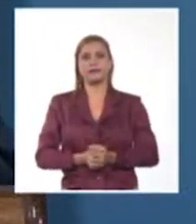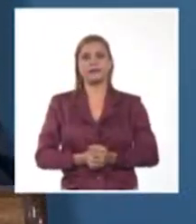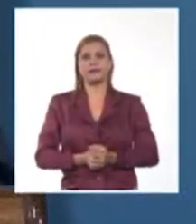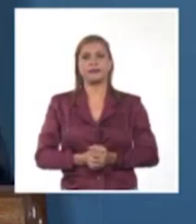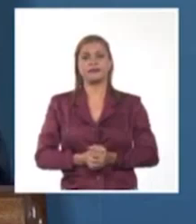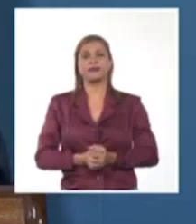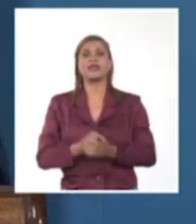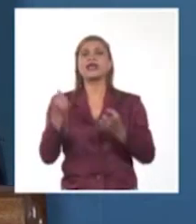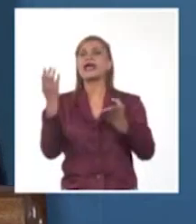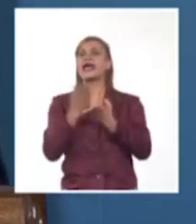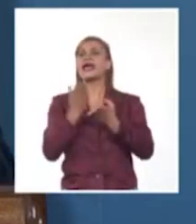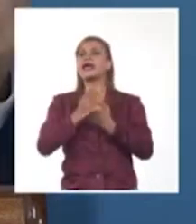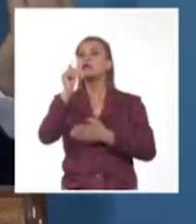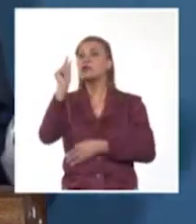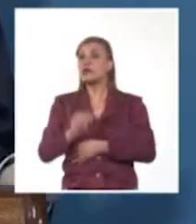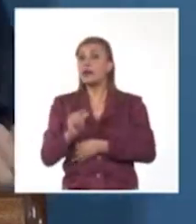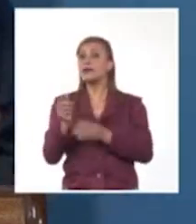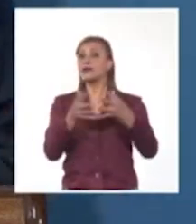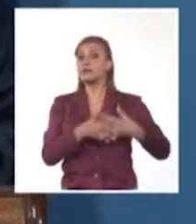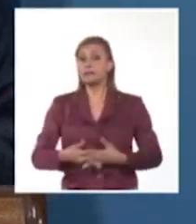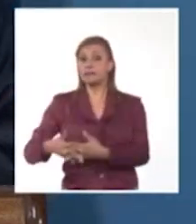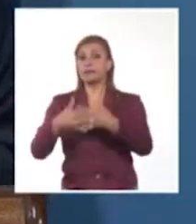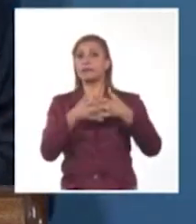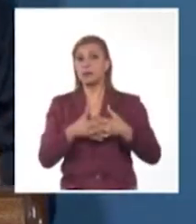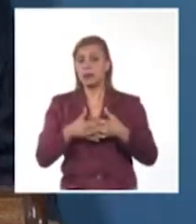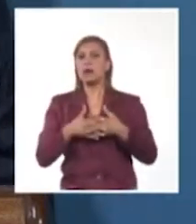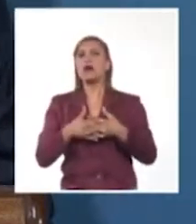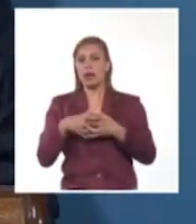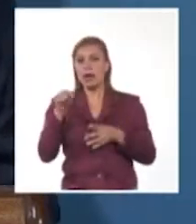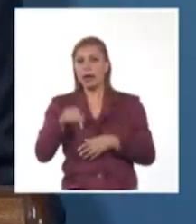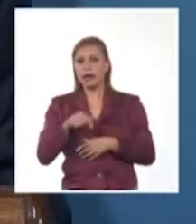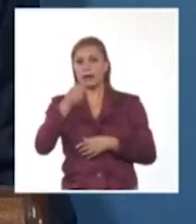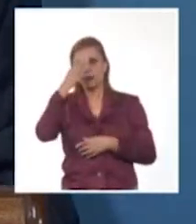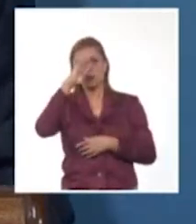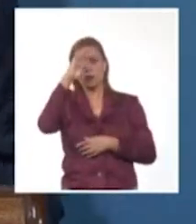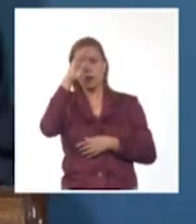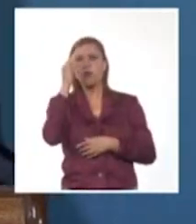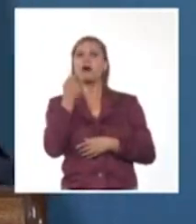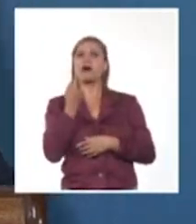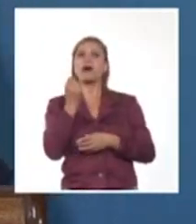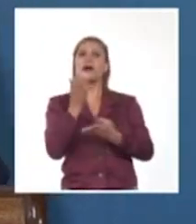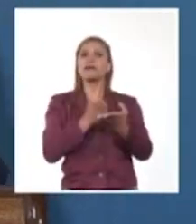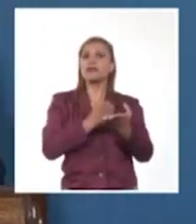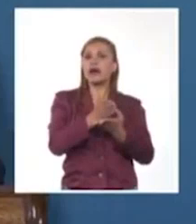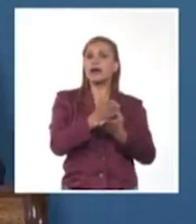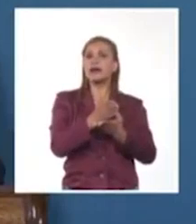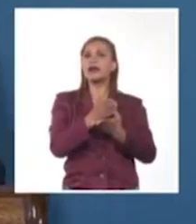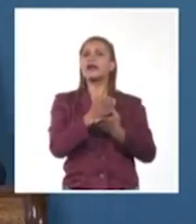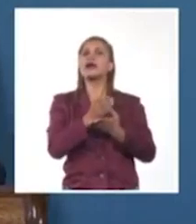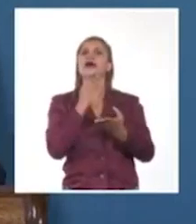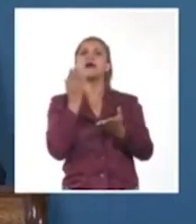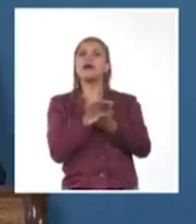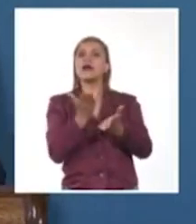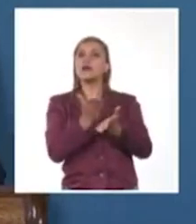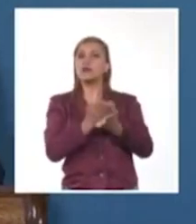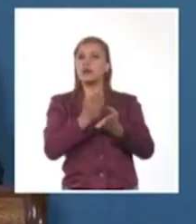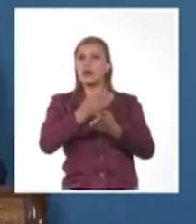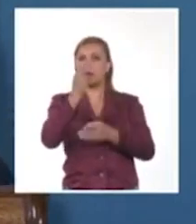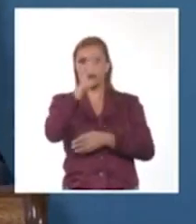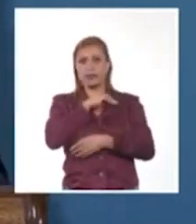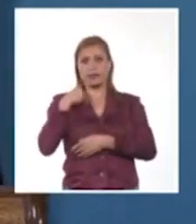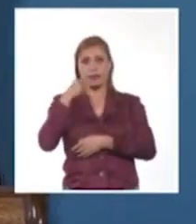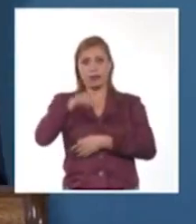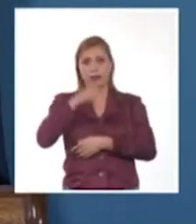Estudiantes estadounidenses han cursado y cursan estudios de medicina en Cuba